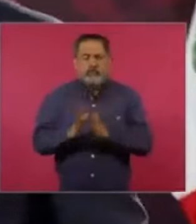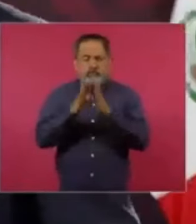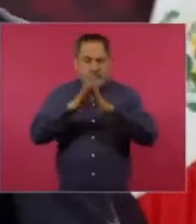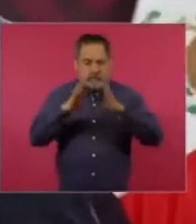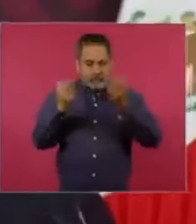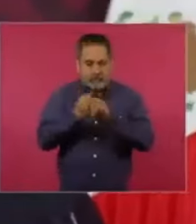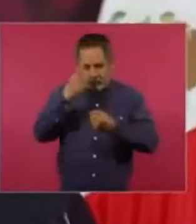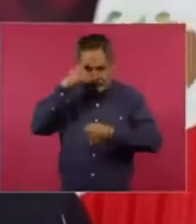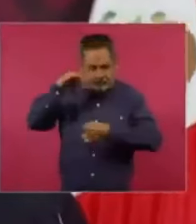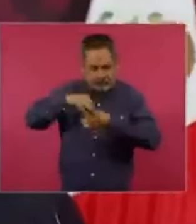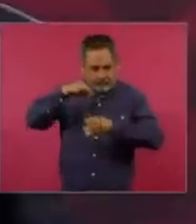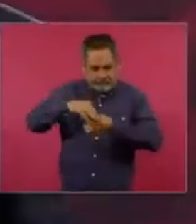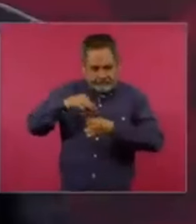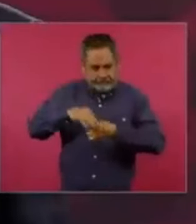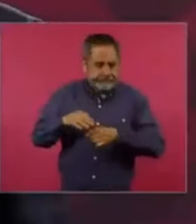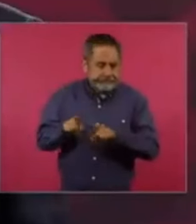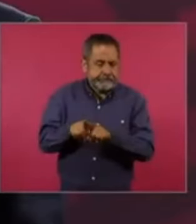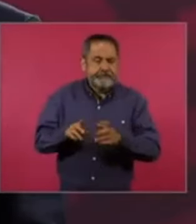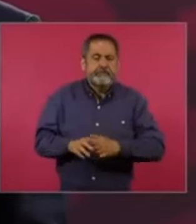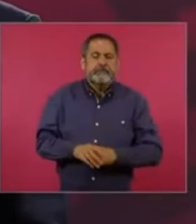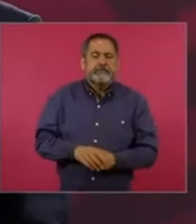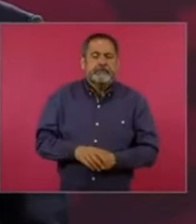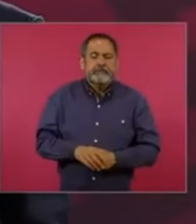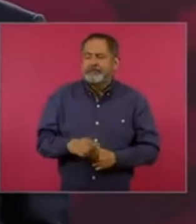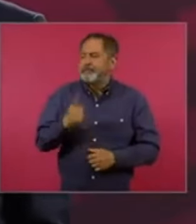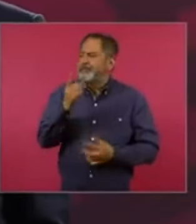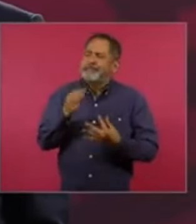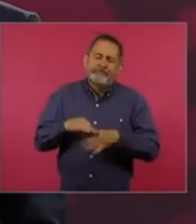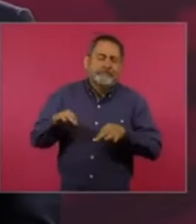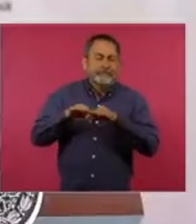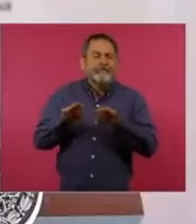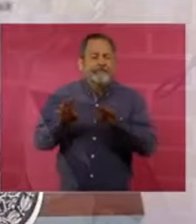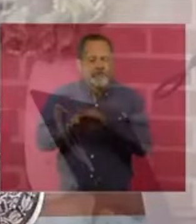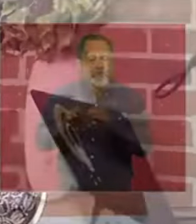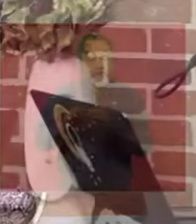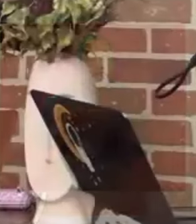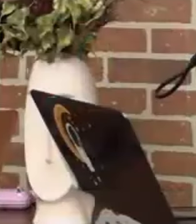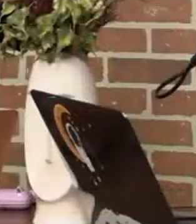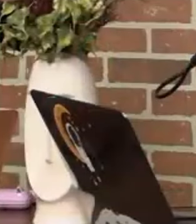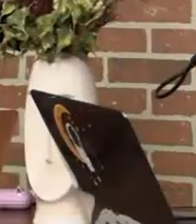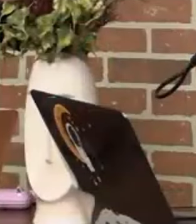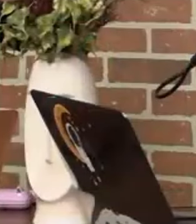participemos en la elección, porque es fundamental el Poder Judicial.